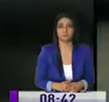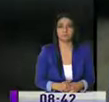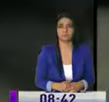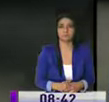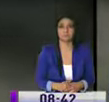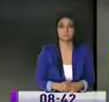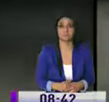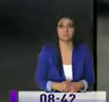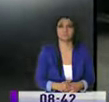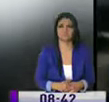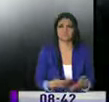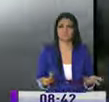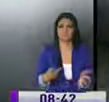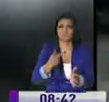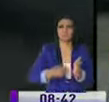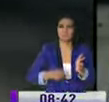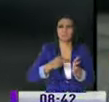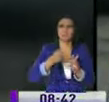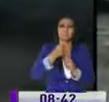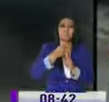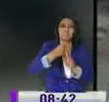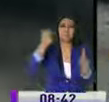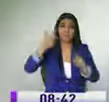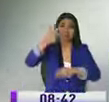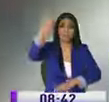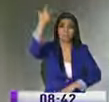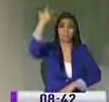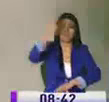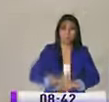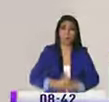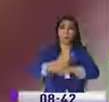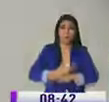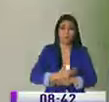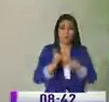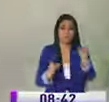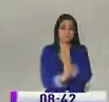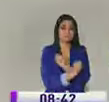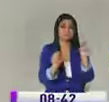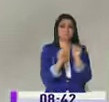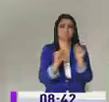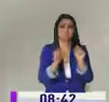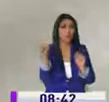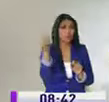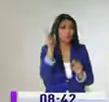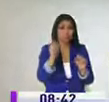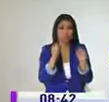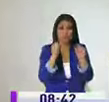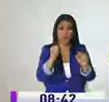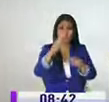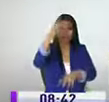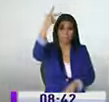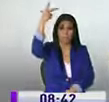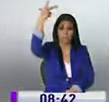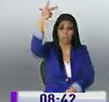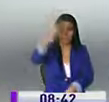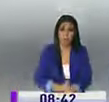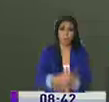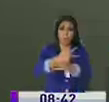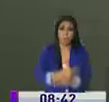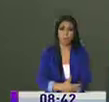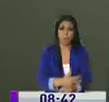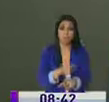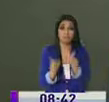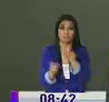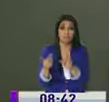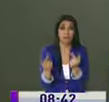el impacto contra el piso hizo que todos se sorprendieran y el fuerte estruendo de su caída logró que automáticamente